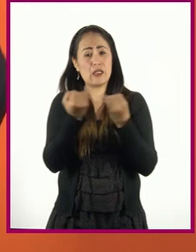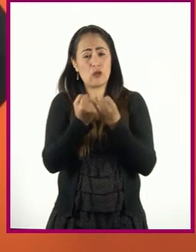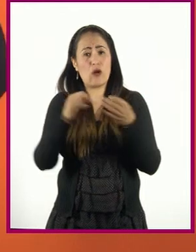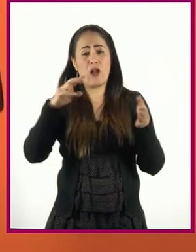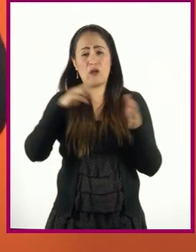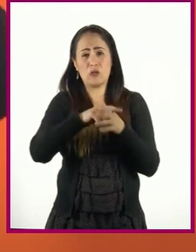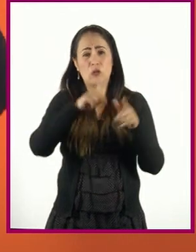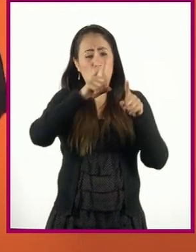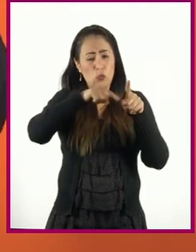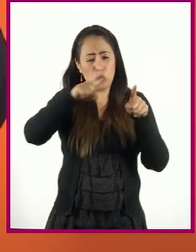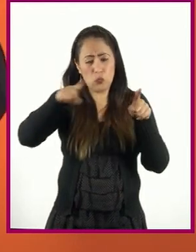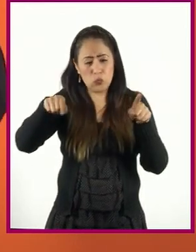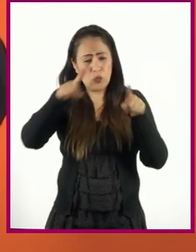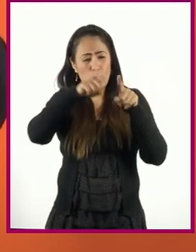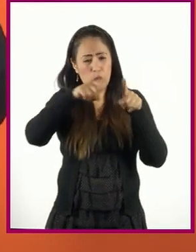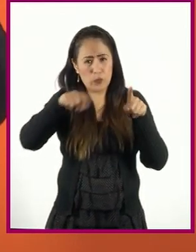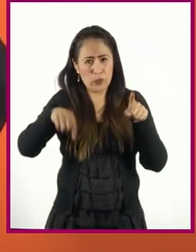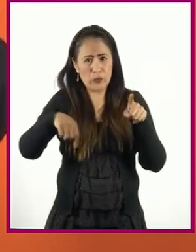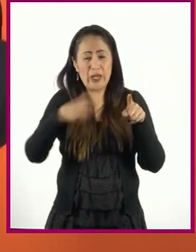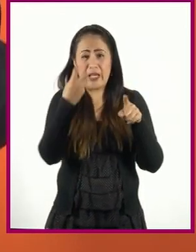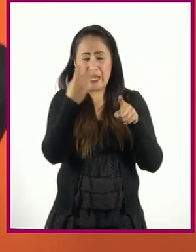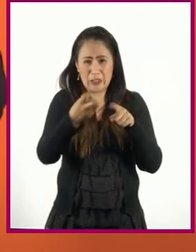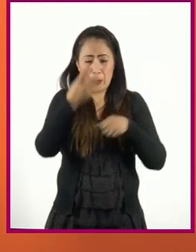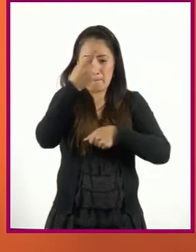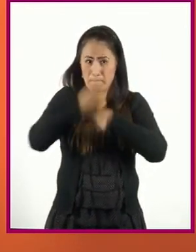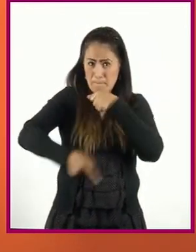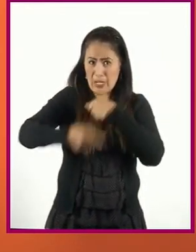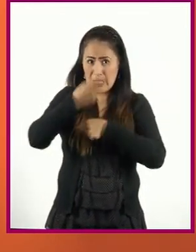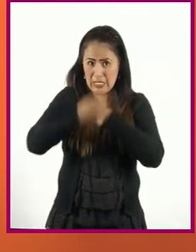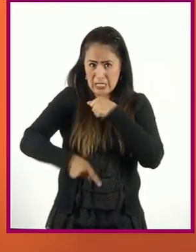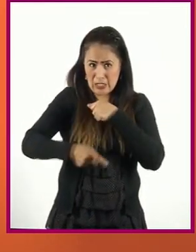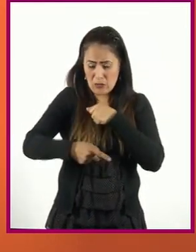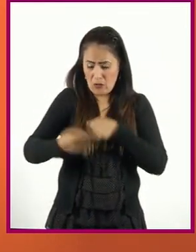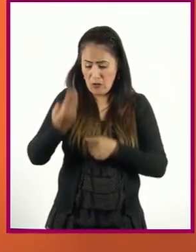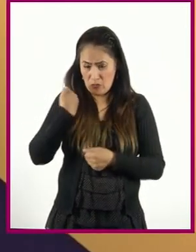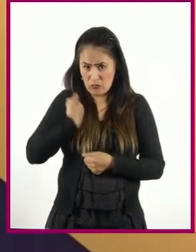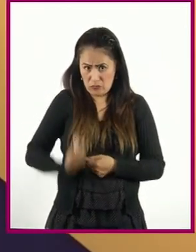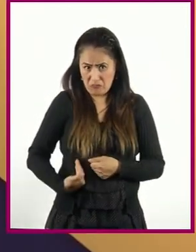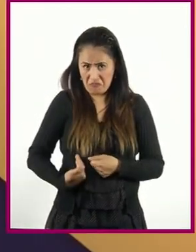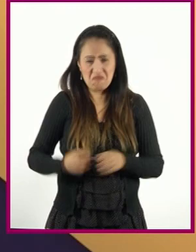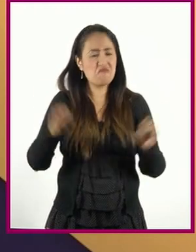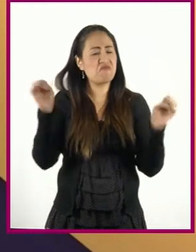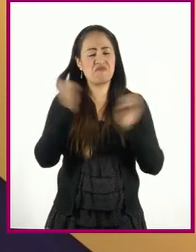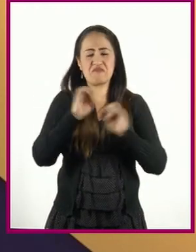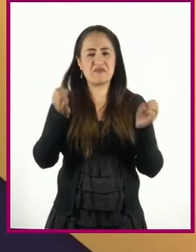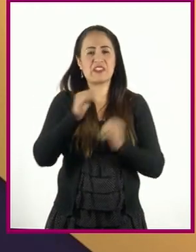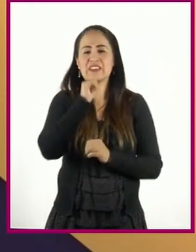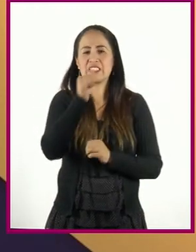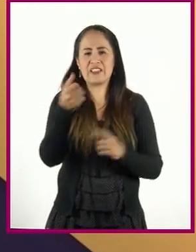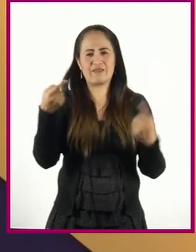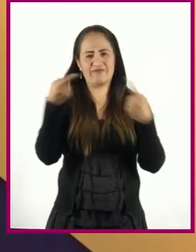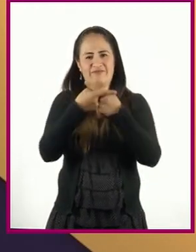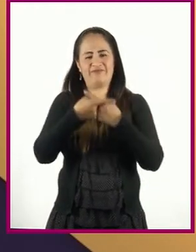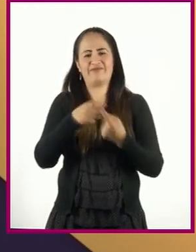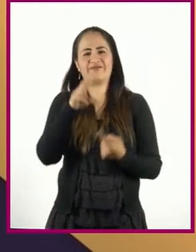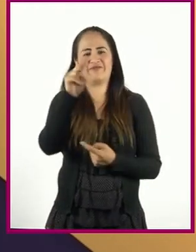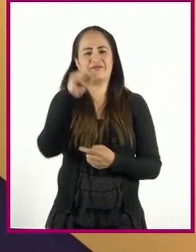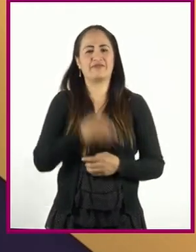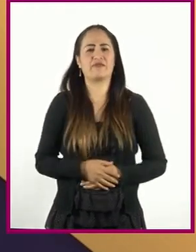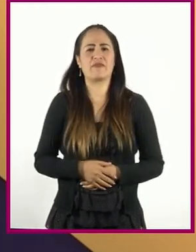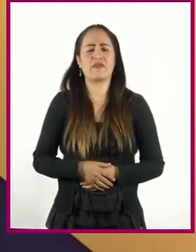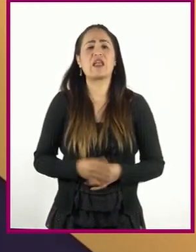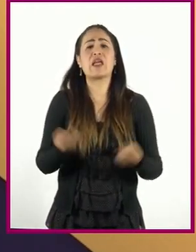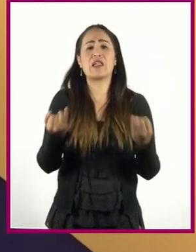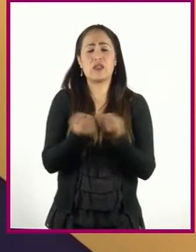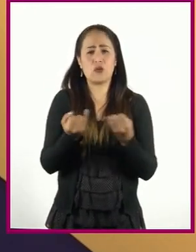ionizante no representa ningún riesgo grave a nuestra salud. Además, pueden establecer o revisar